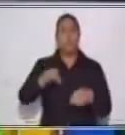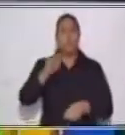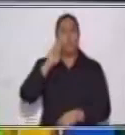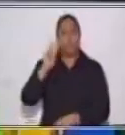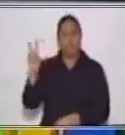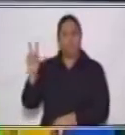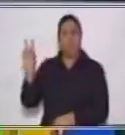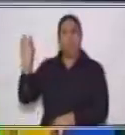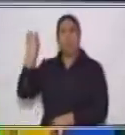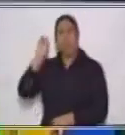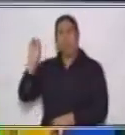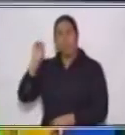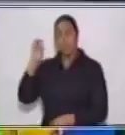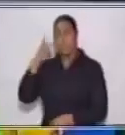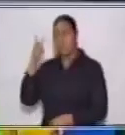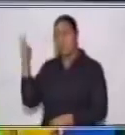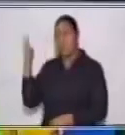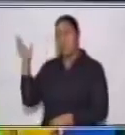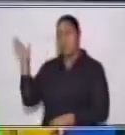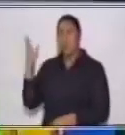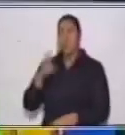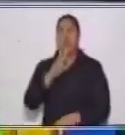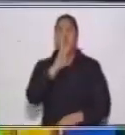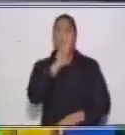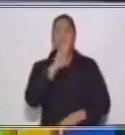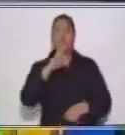tenemos 2x más